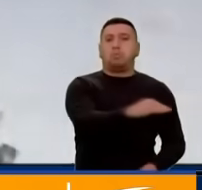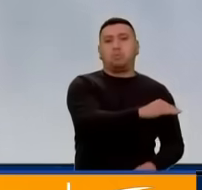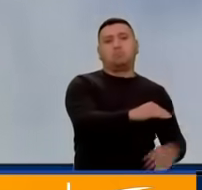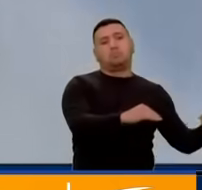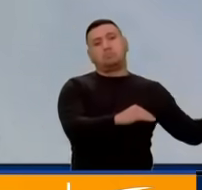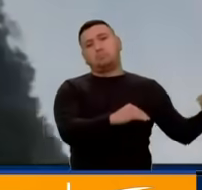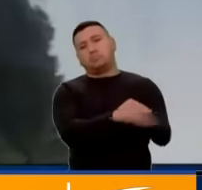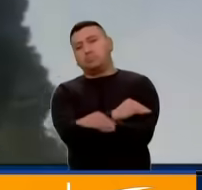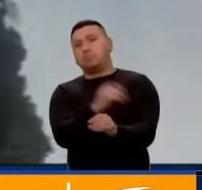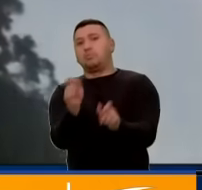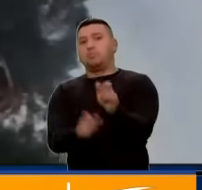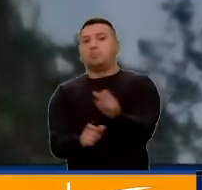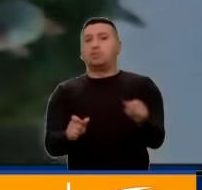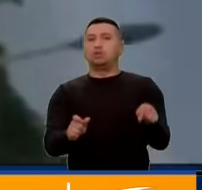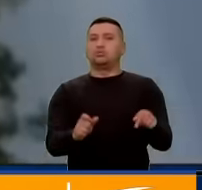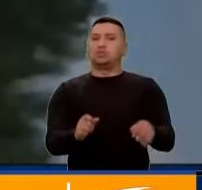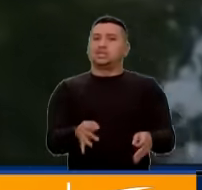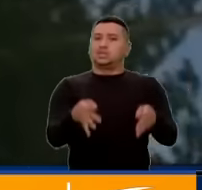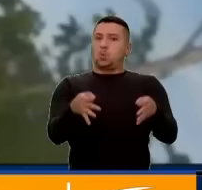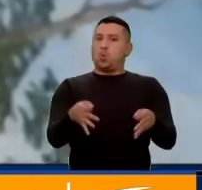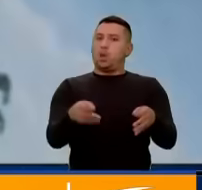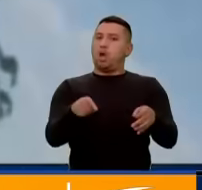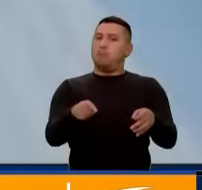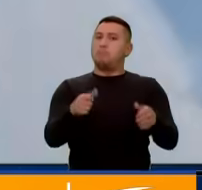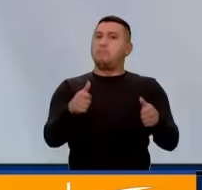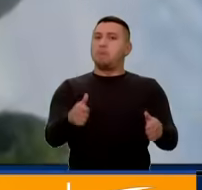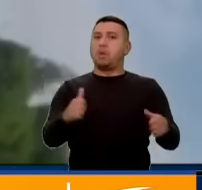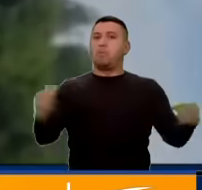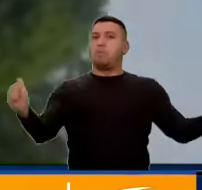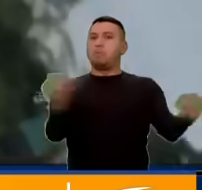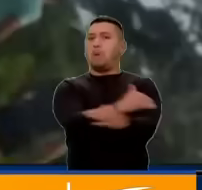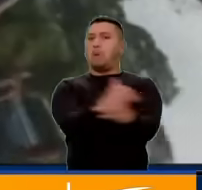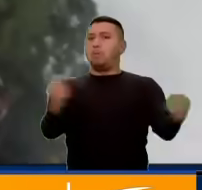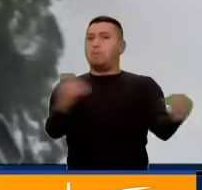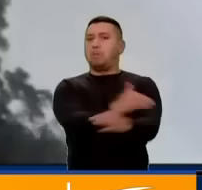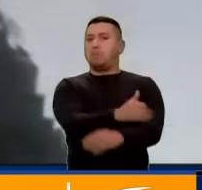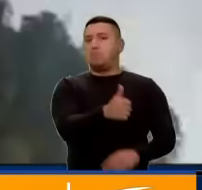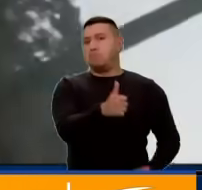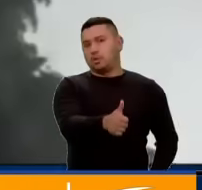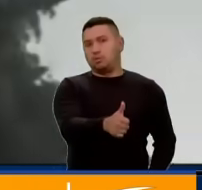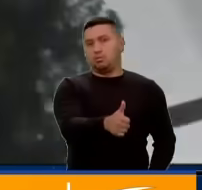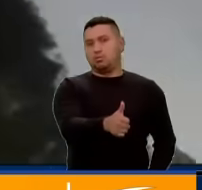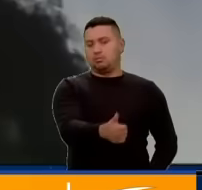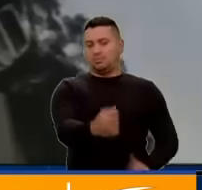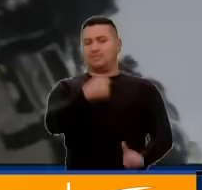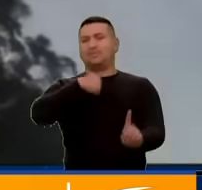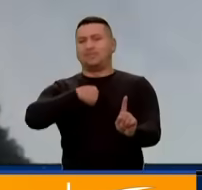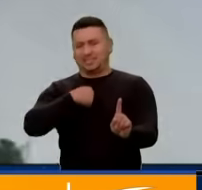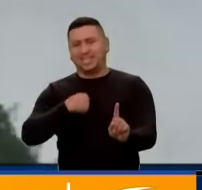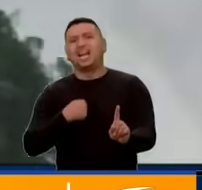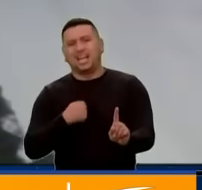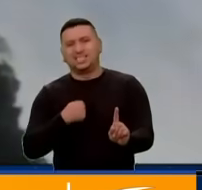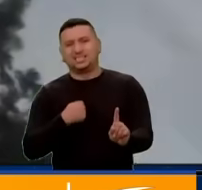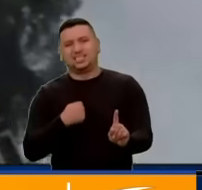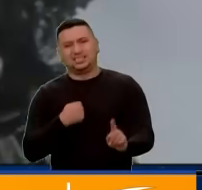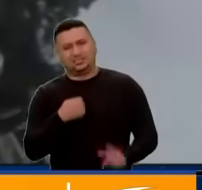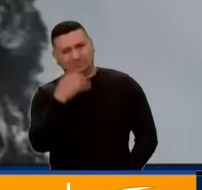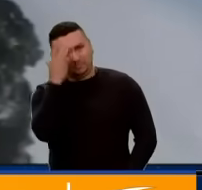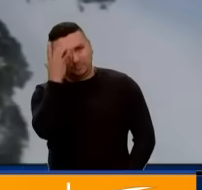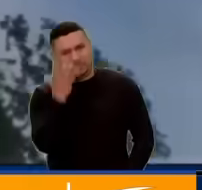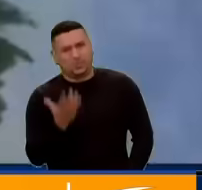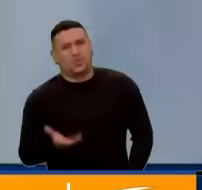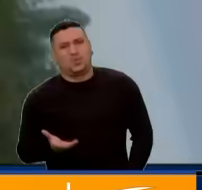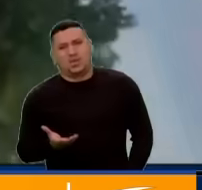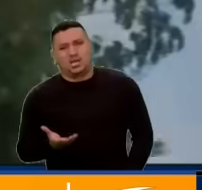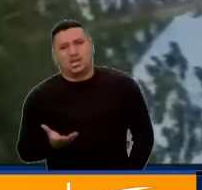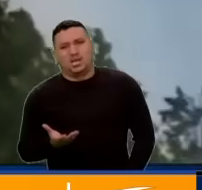dos vehículos no fueron detenidos, otros vehículos no les pasó nada. ¿Y por qué precisamente el vehículo donde me desplazaba junto